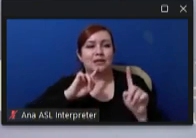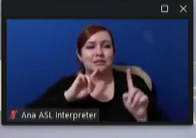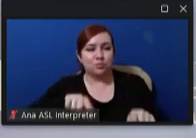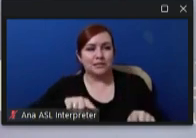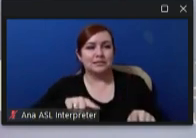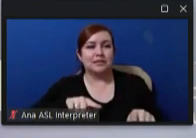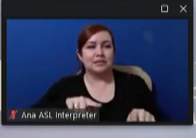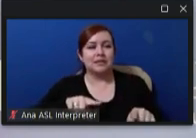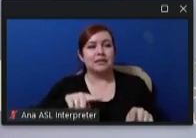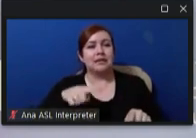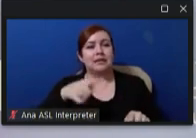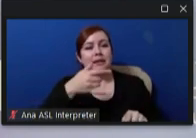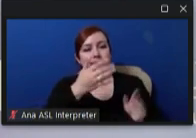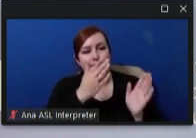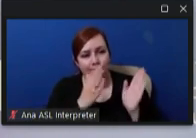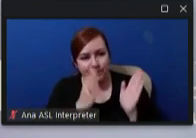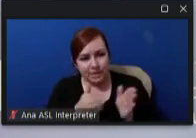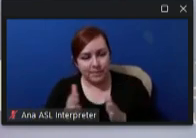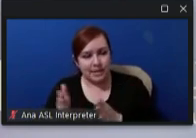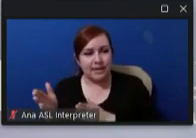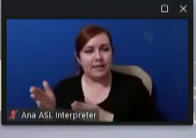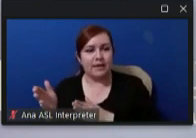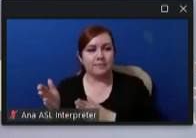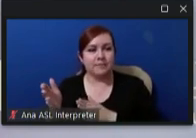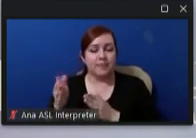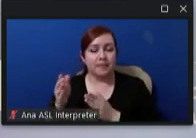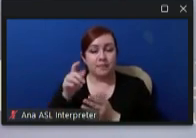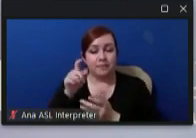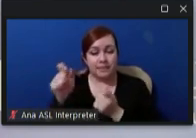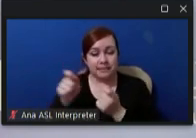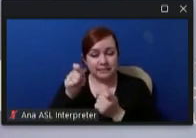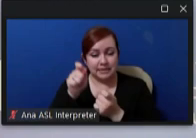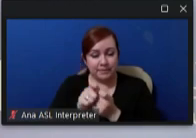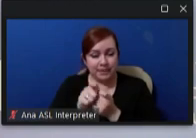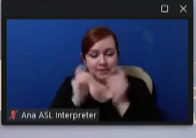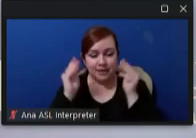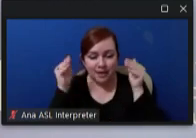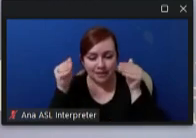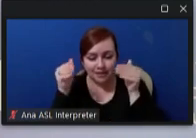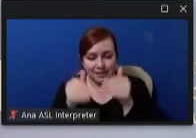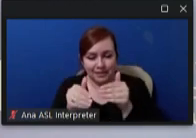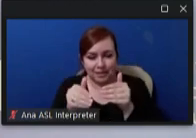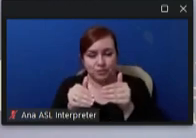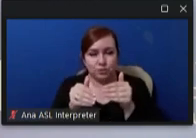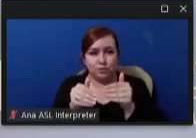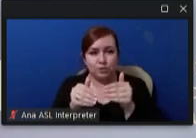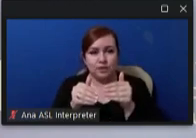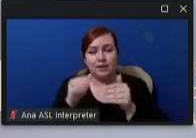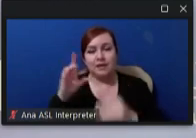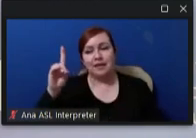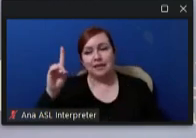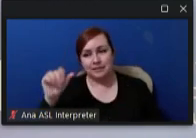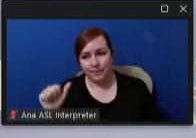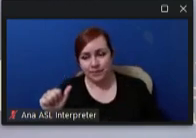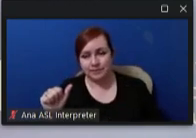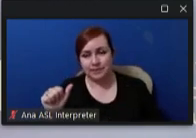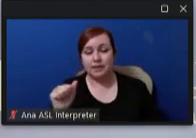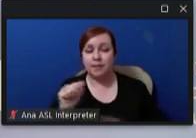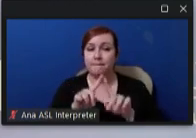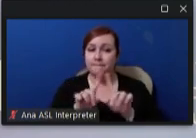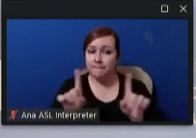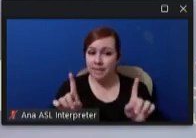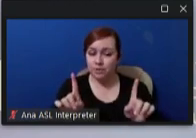y preparada precisamente atendiendo esa condición de discapacidad, pero también